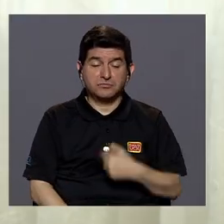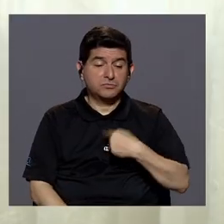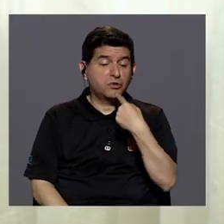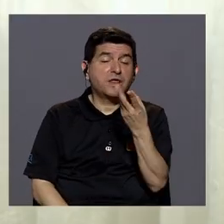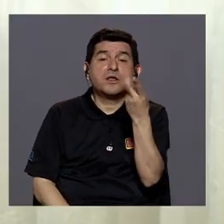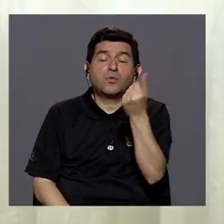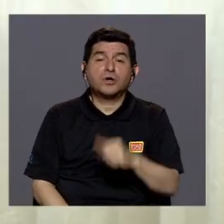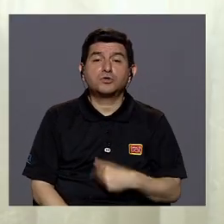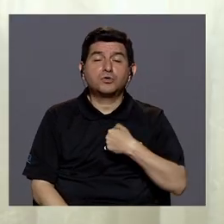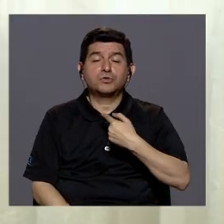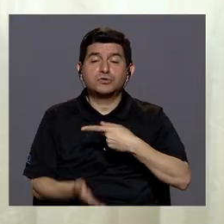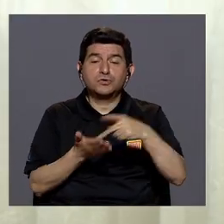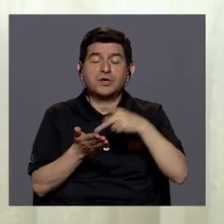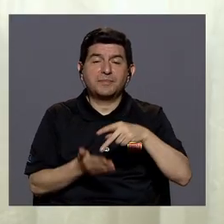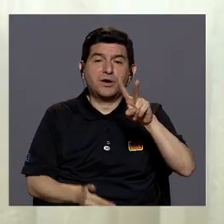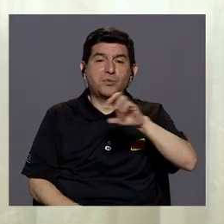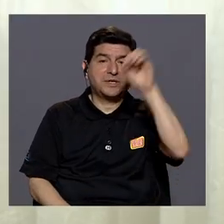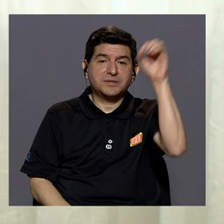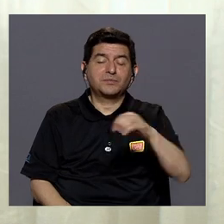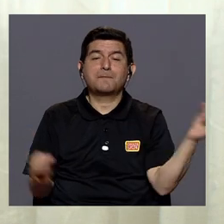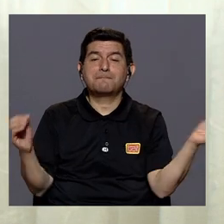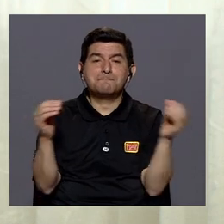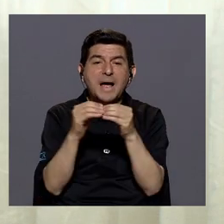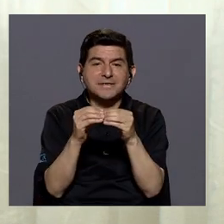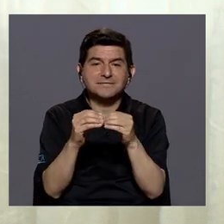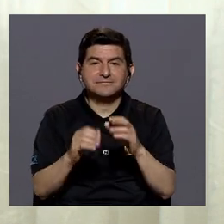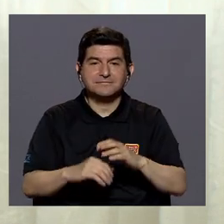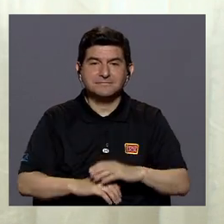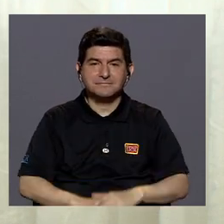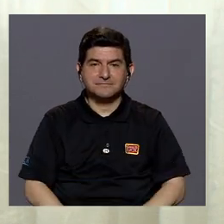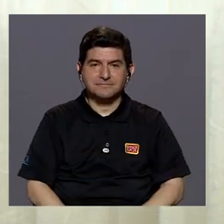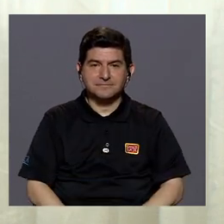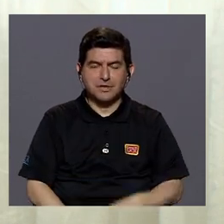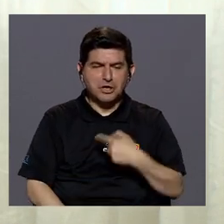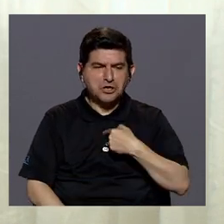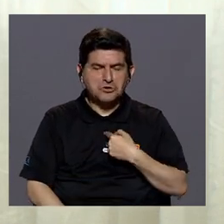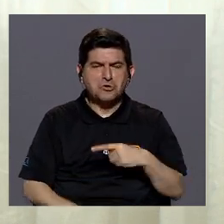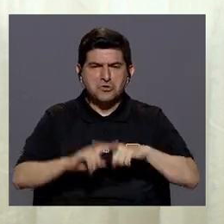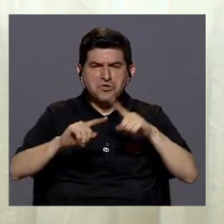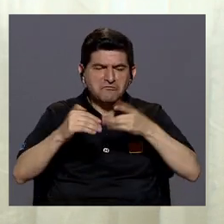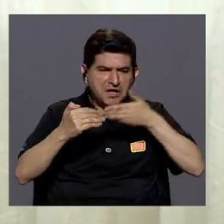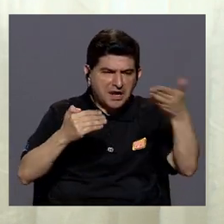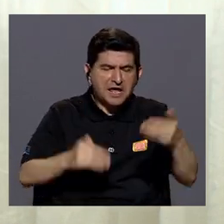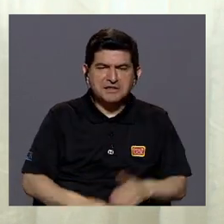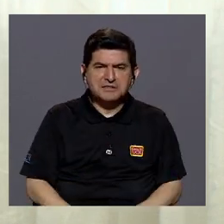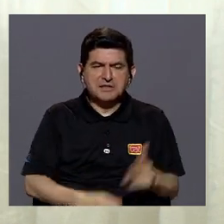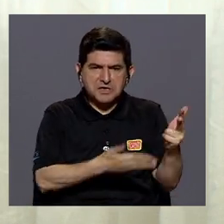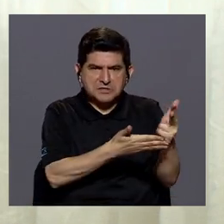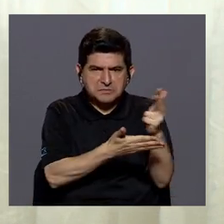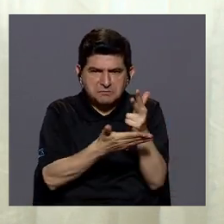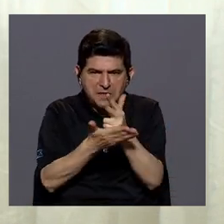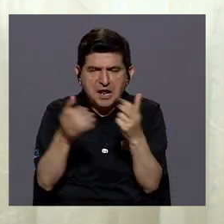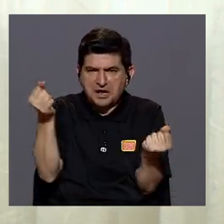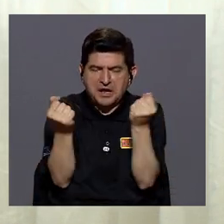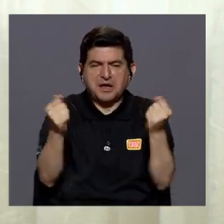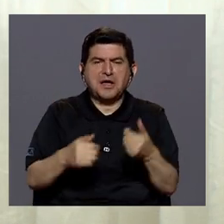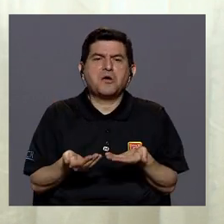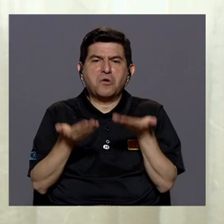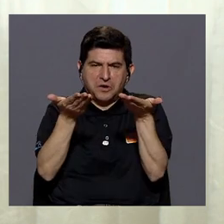Yo te pago el 20% más. Y te hago eso. Y yo estoy un parqueo abajo para el carro y todo.